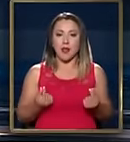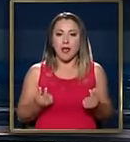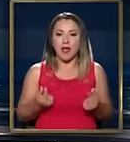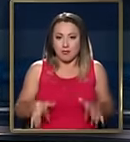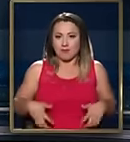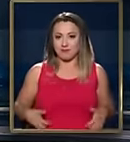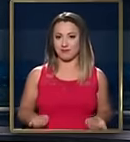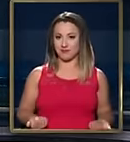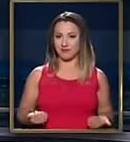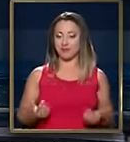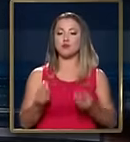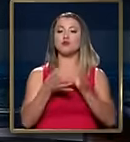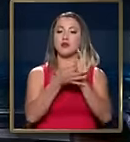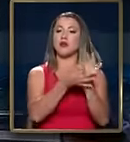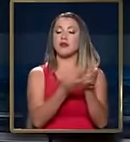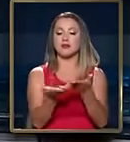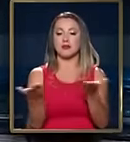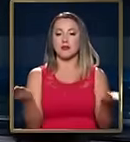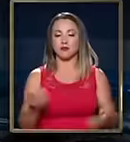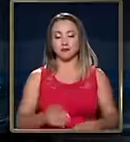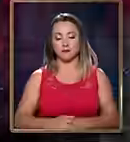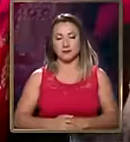Fíjate tú. Muchas gracias.